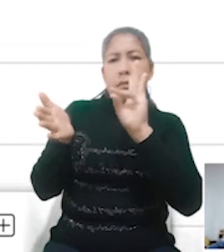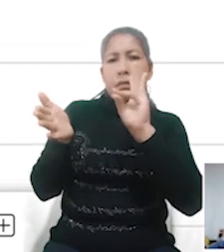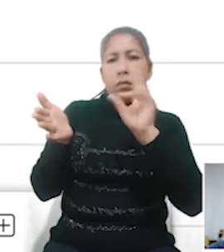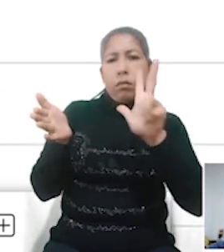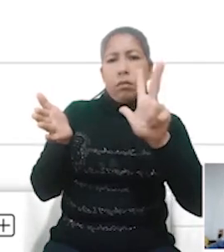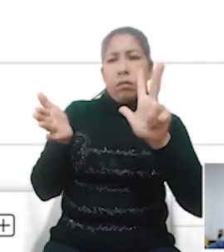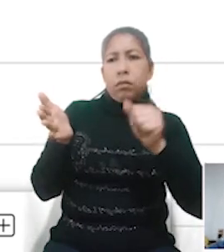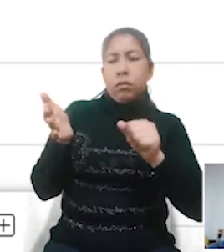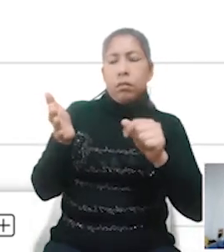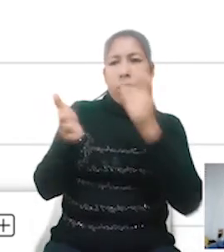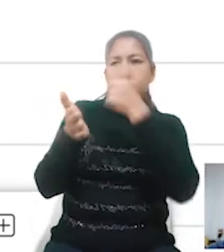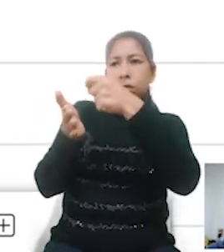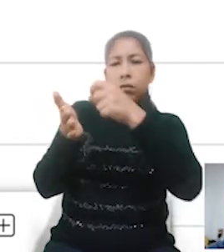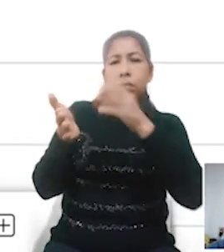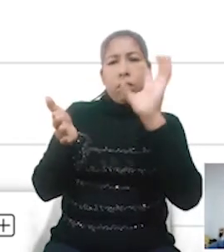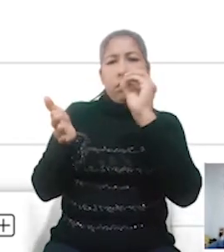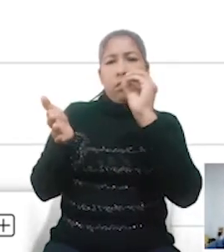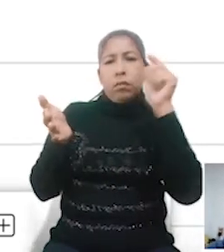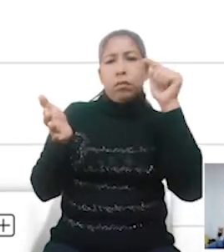0.73 radianes. Anotamos